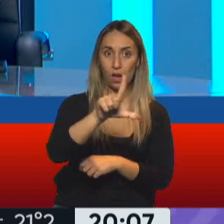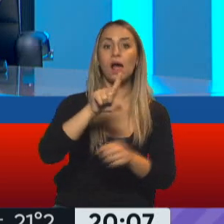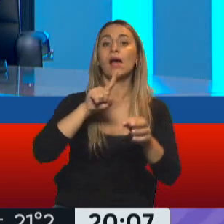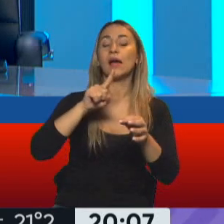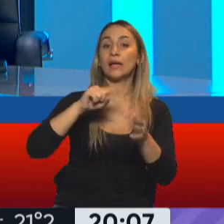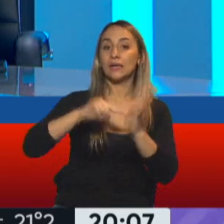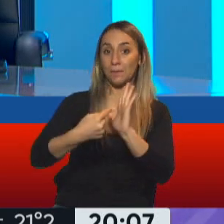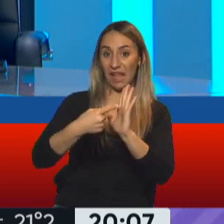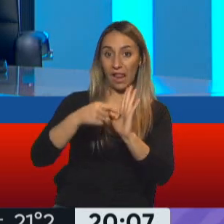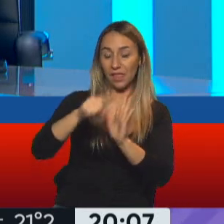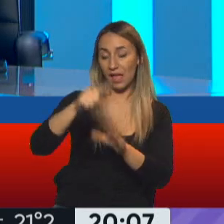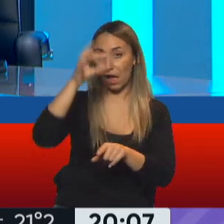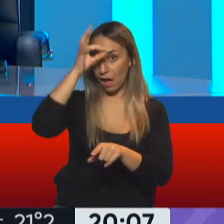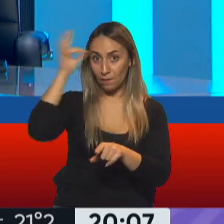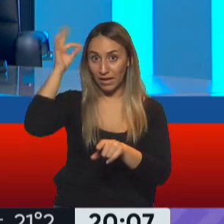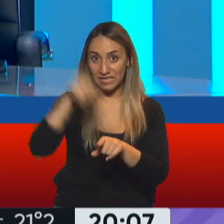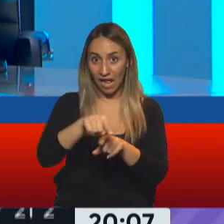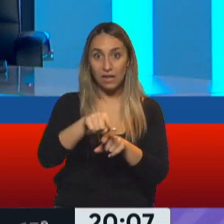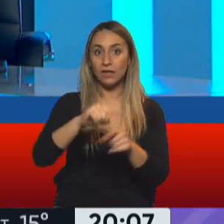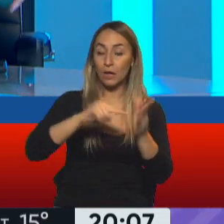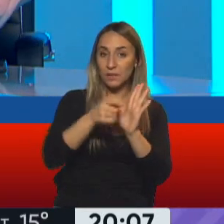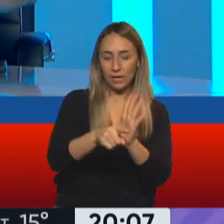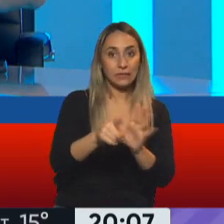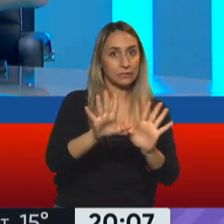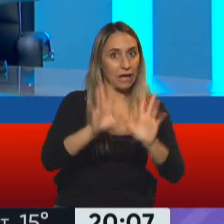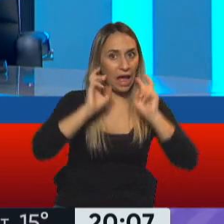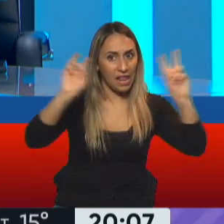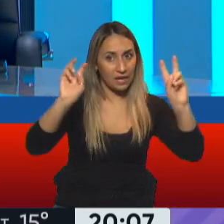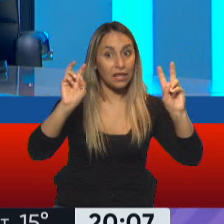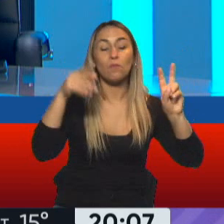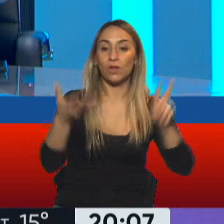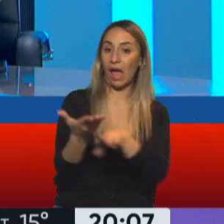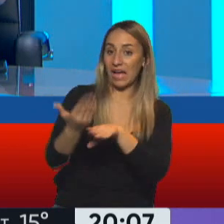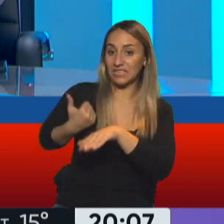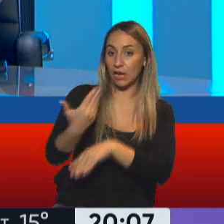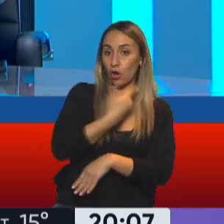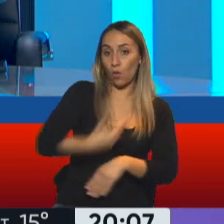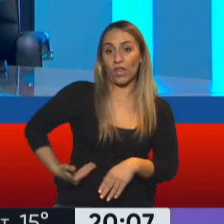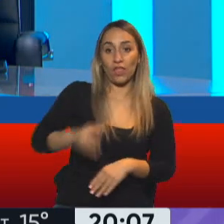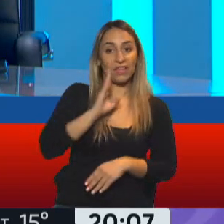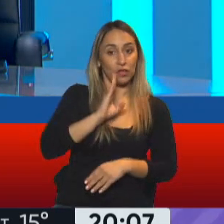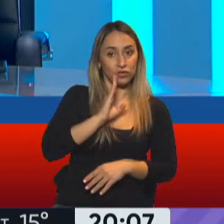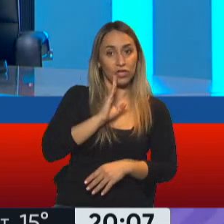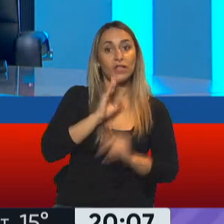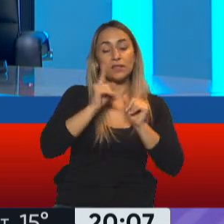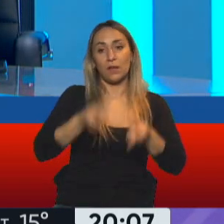en estado de alerta y, de hecho, por eso, en el día de ayer, el gobierno de los Estados Unidos y varias